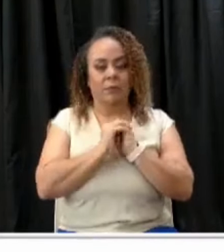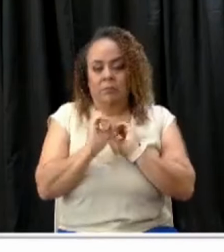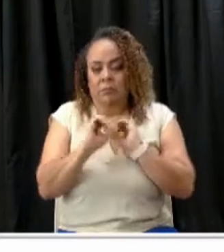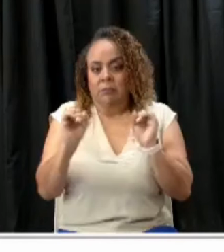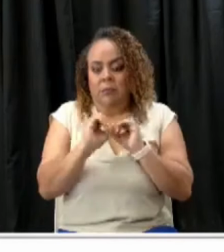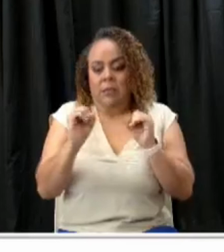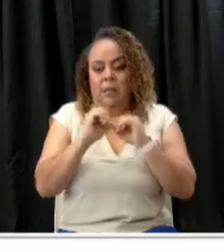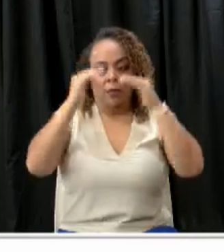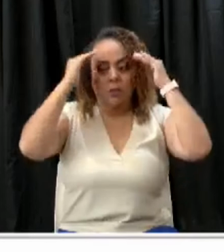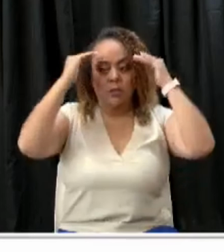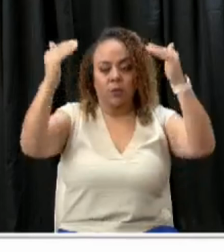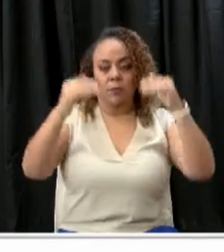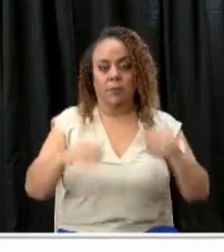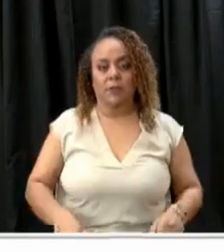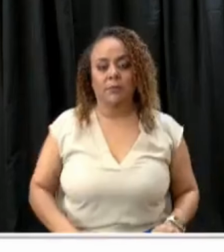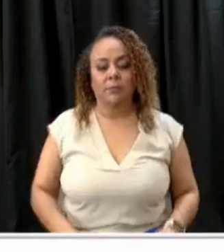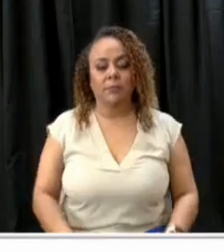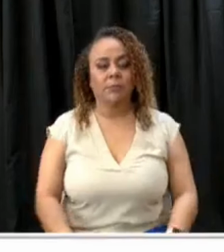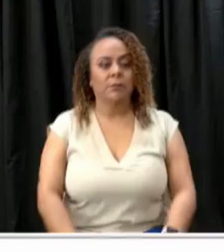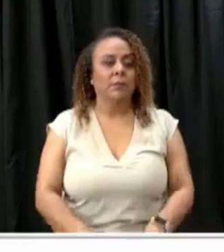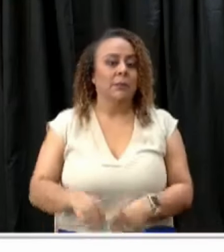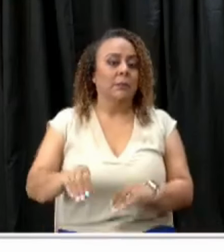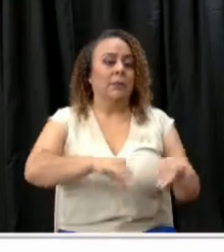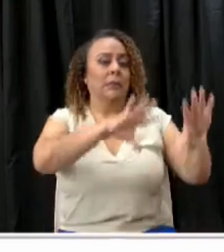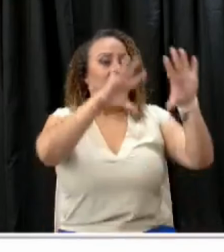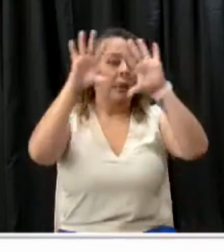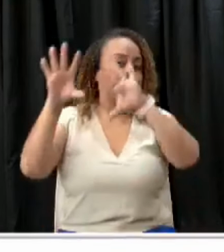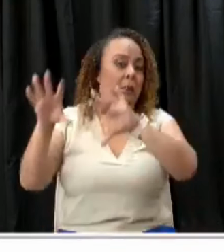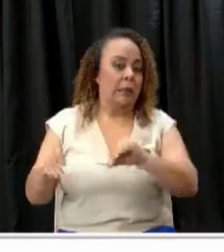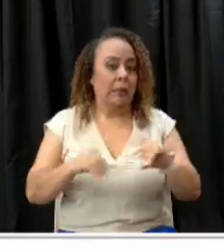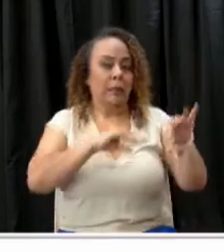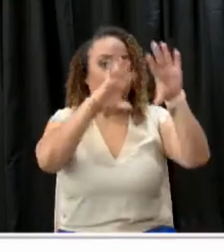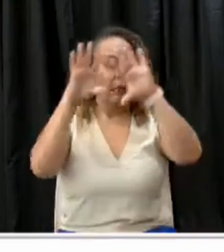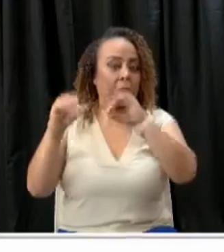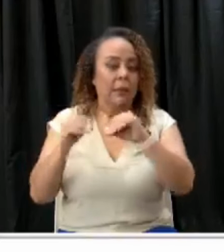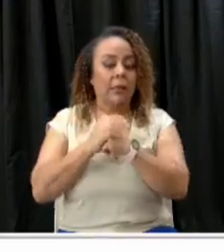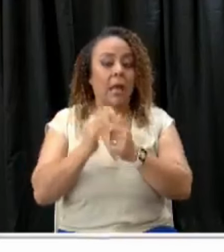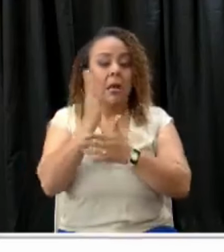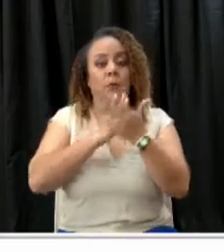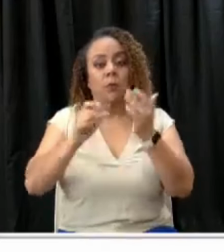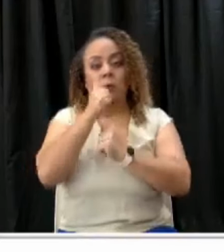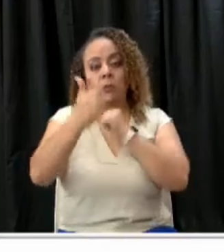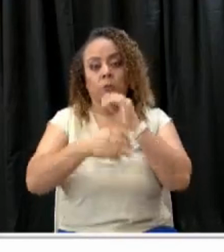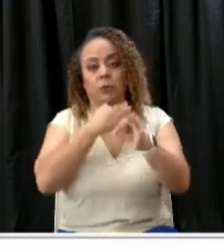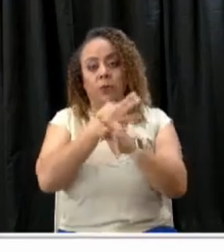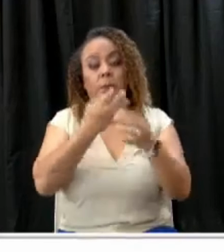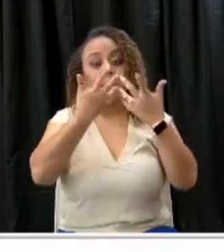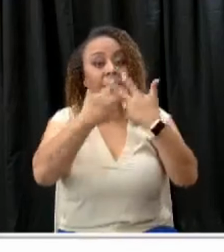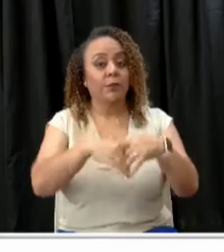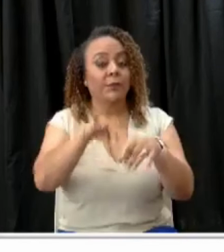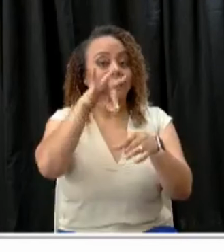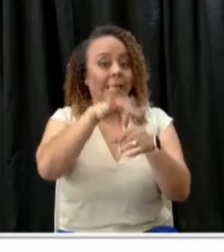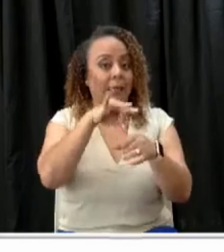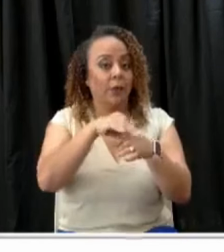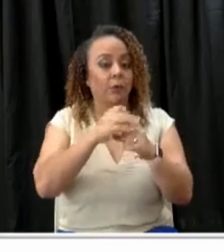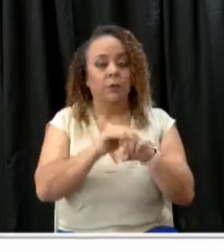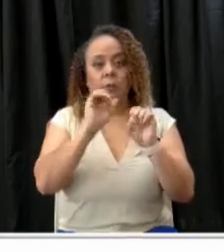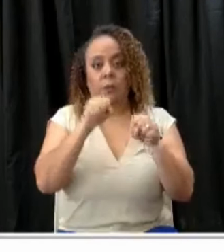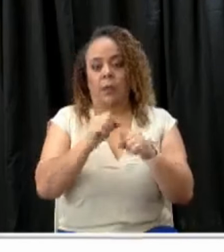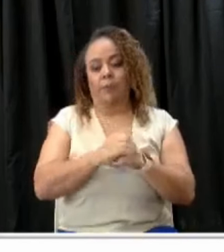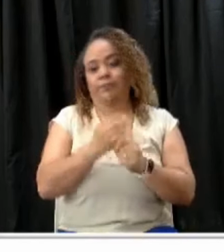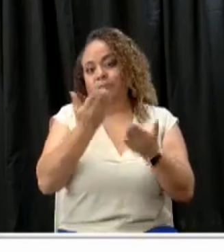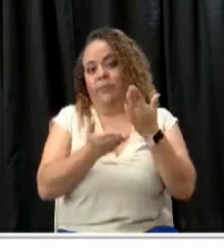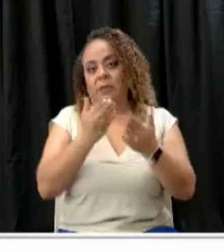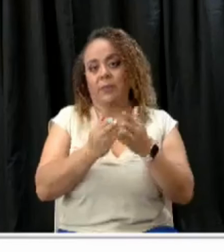de sombra, por ejemplo, durante largas jornadas de trabajo, otro tipo de industrias agrícolas como lo pueden ser